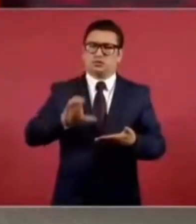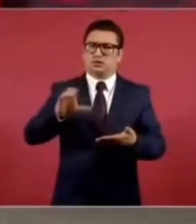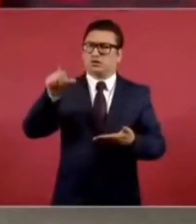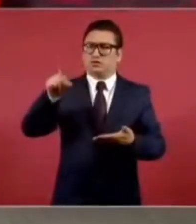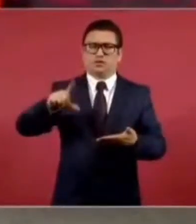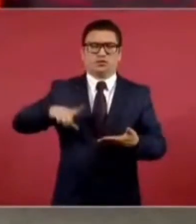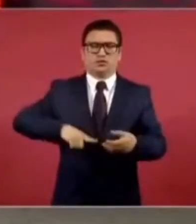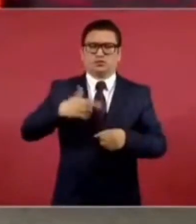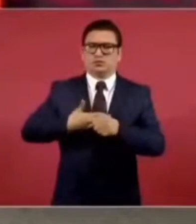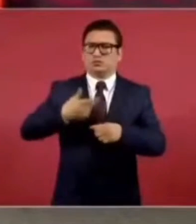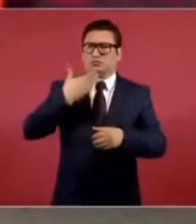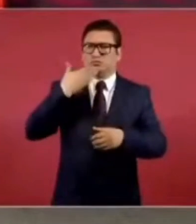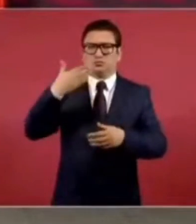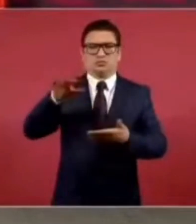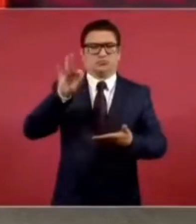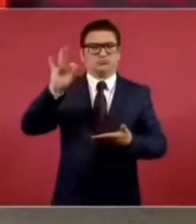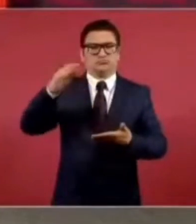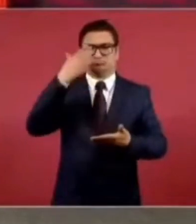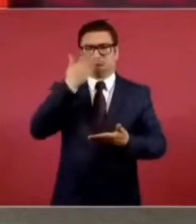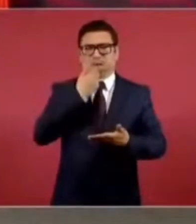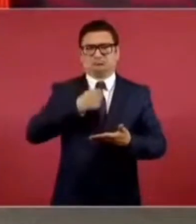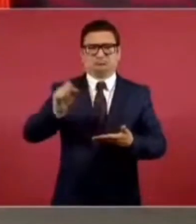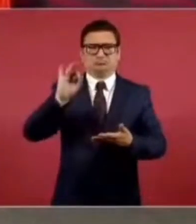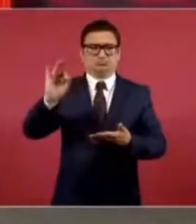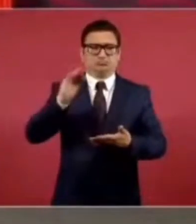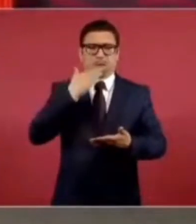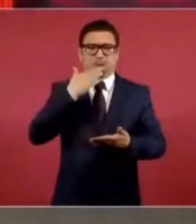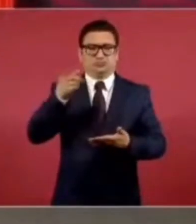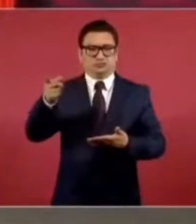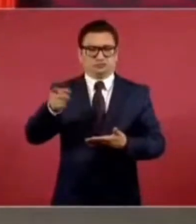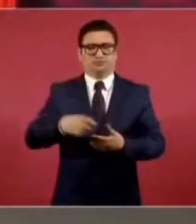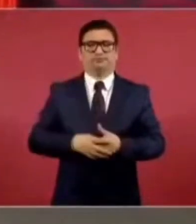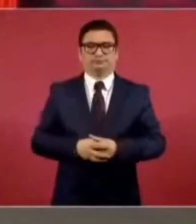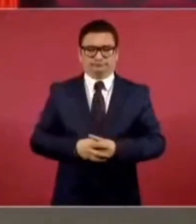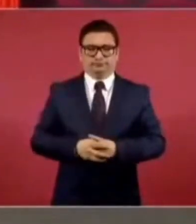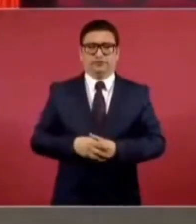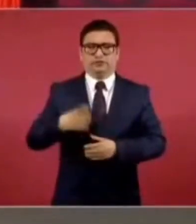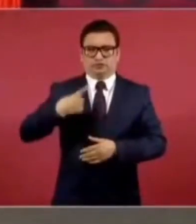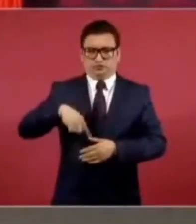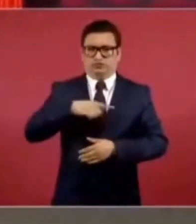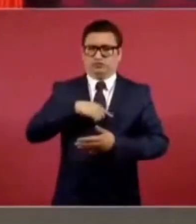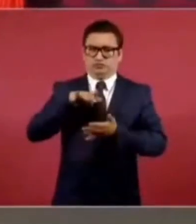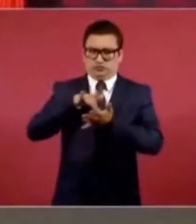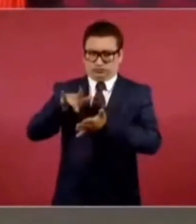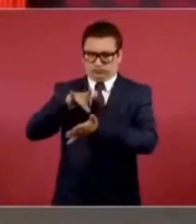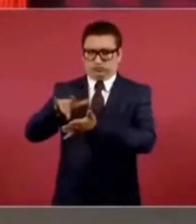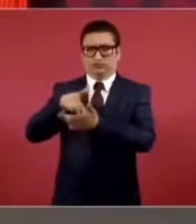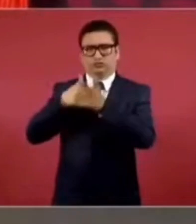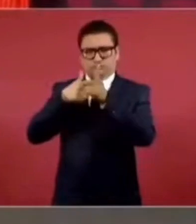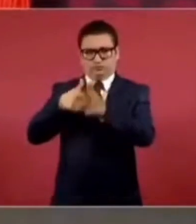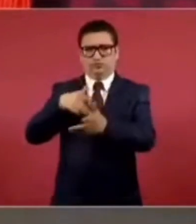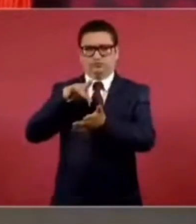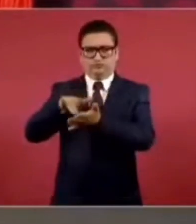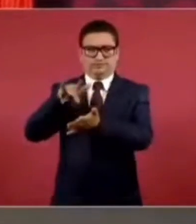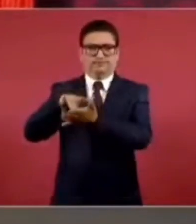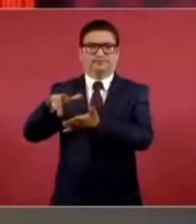bien posicionada y y la estamos ayudando y la vamos a seguir